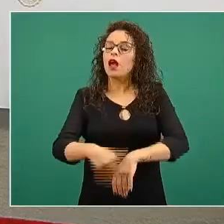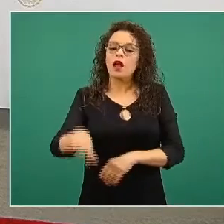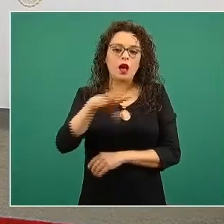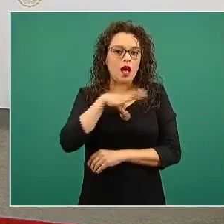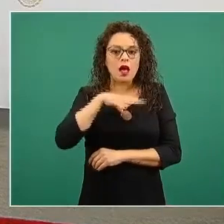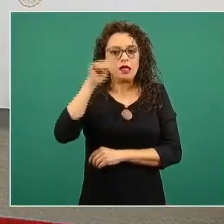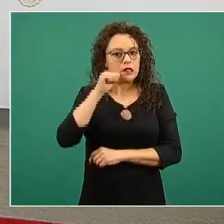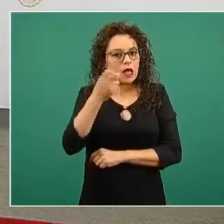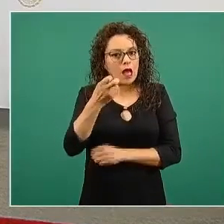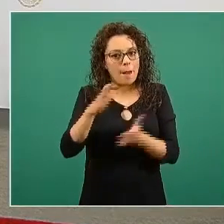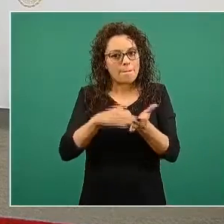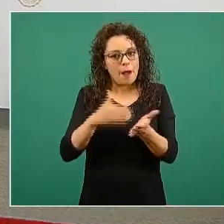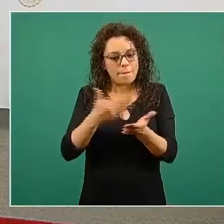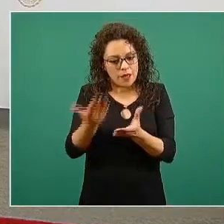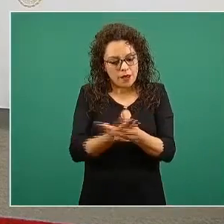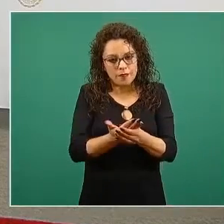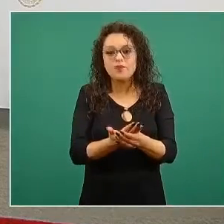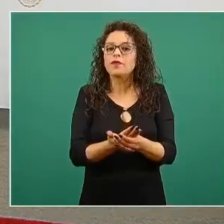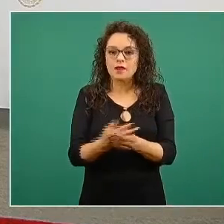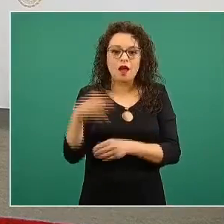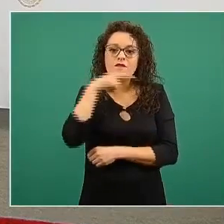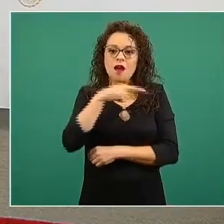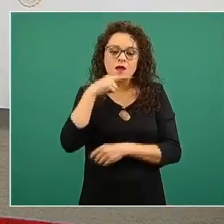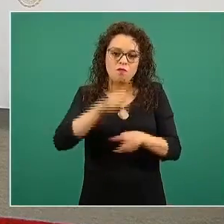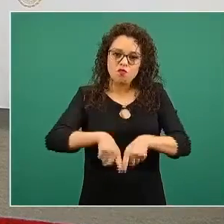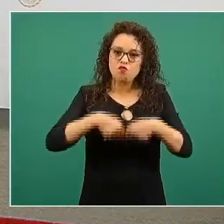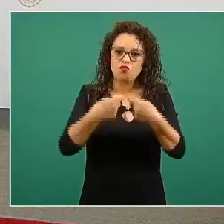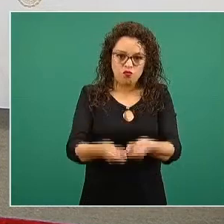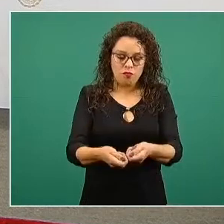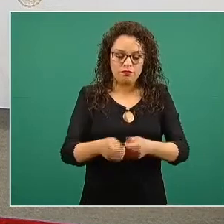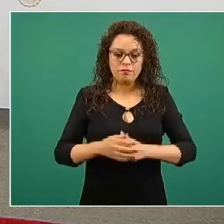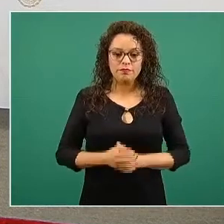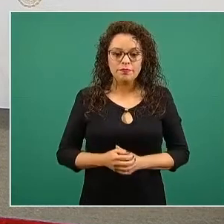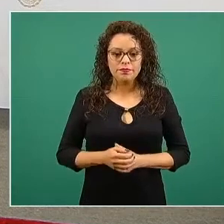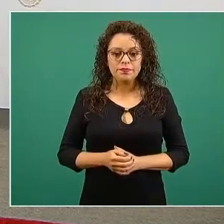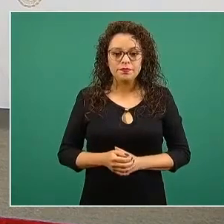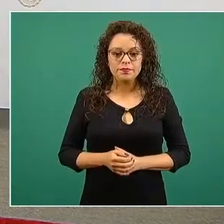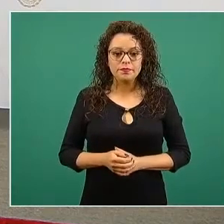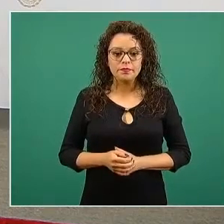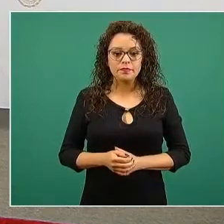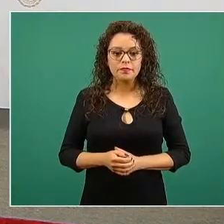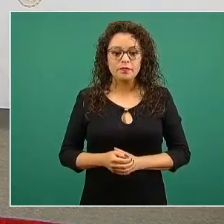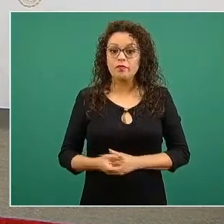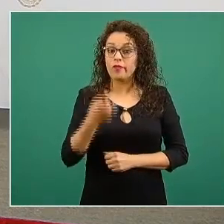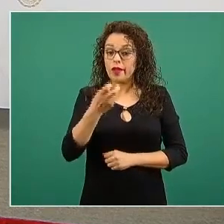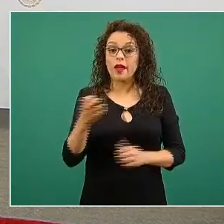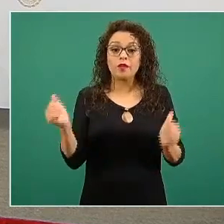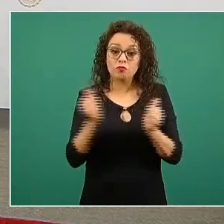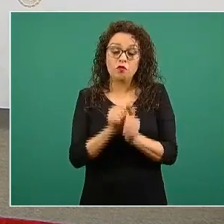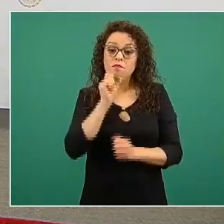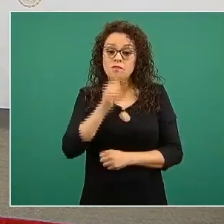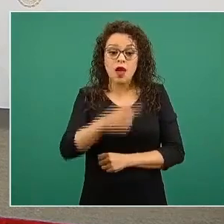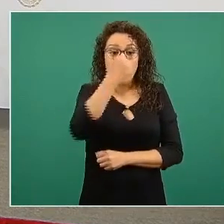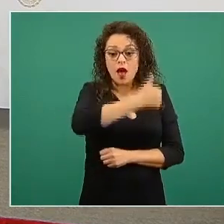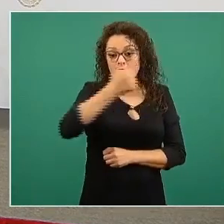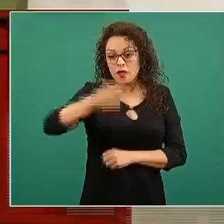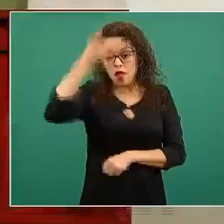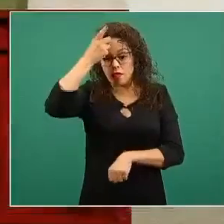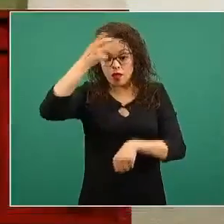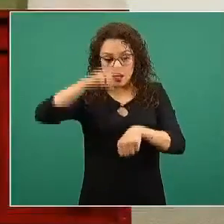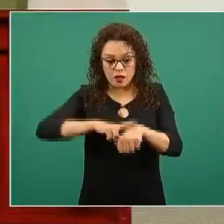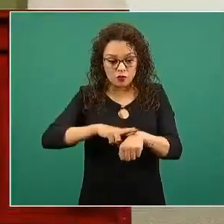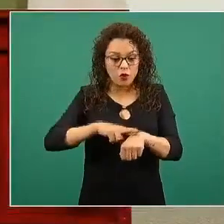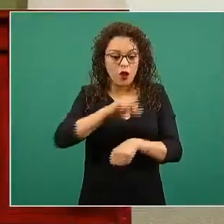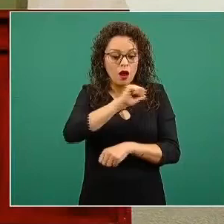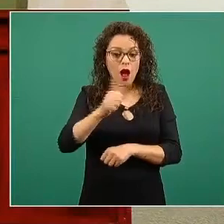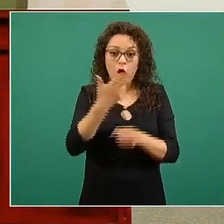documento lo antes posible, lo cual lógicamente también se coordina con cada director de unidad médica para que a través